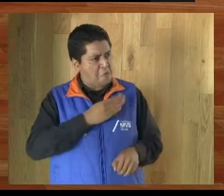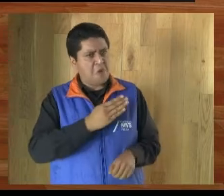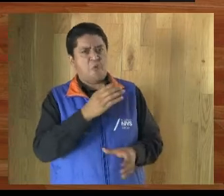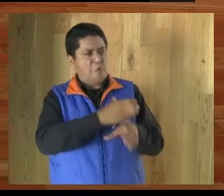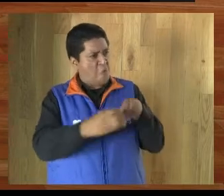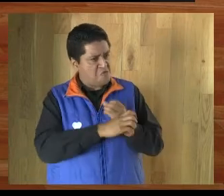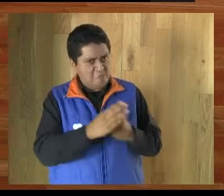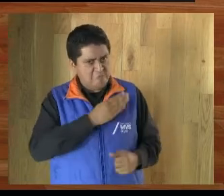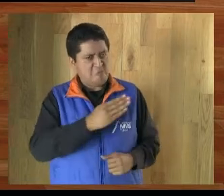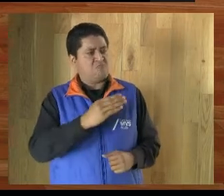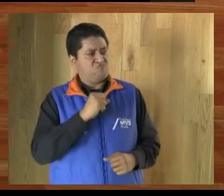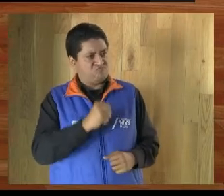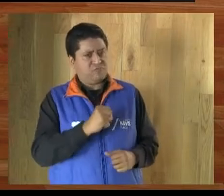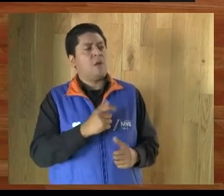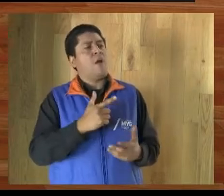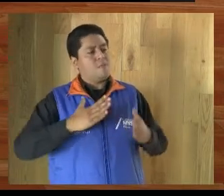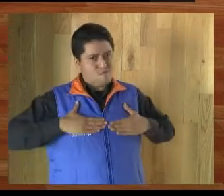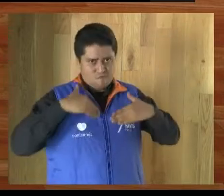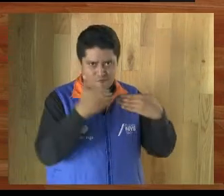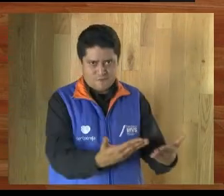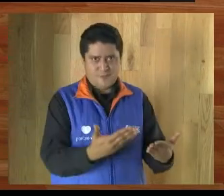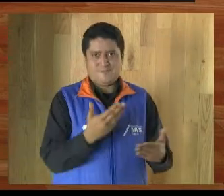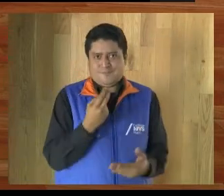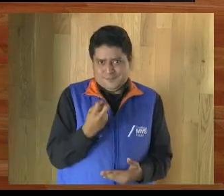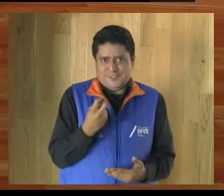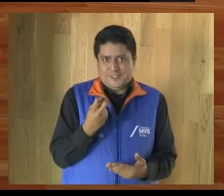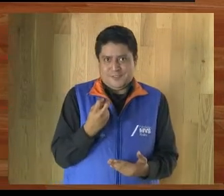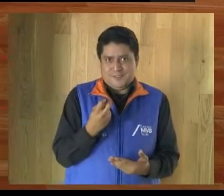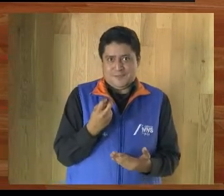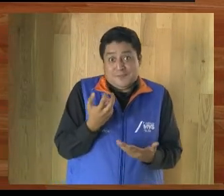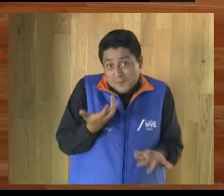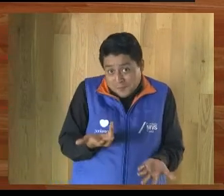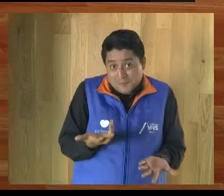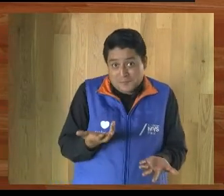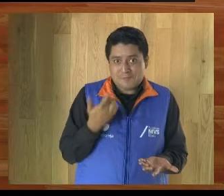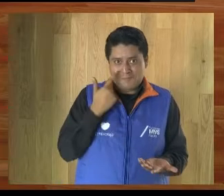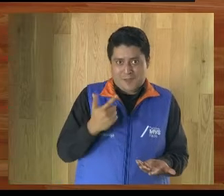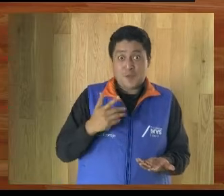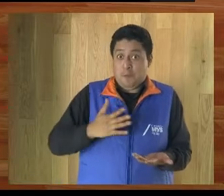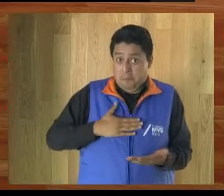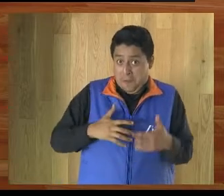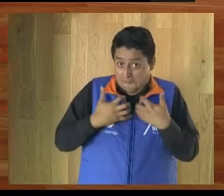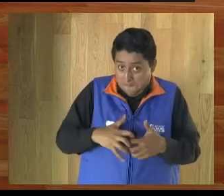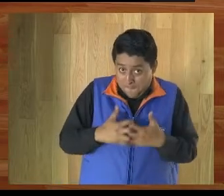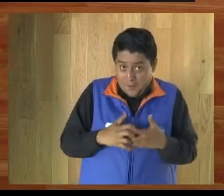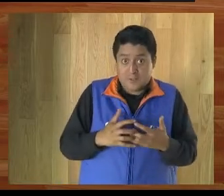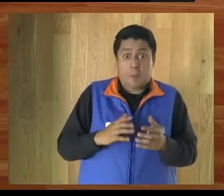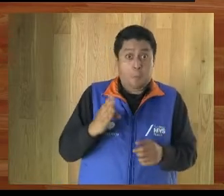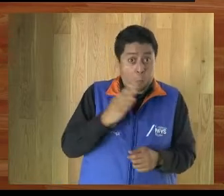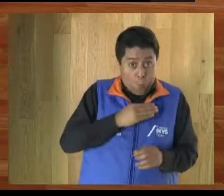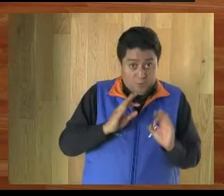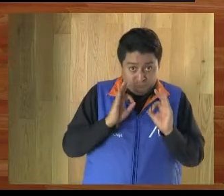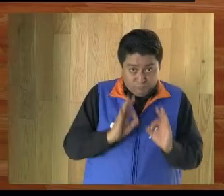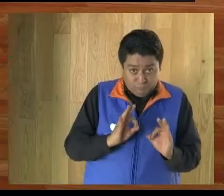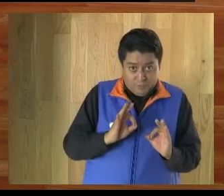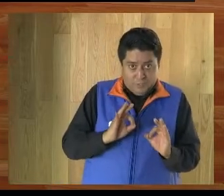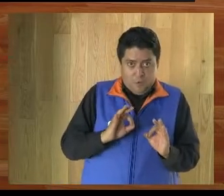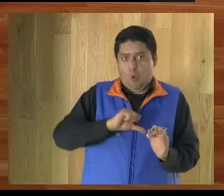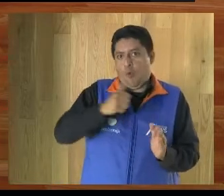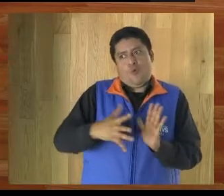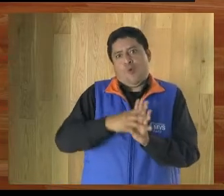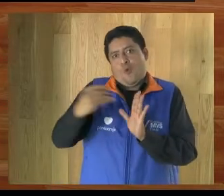generalmente llama a una mejor reputación. Además, tenemos